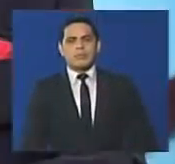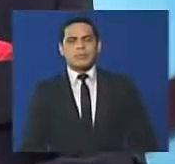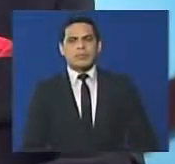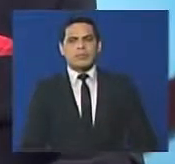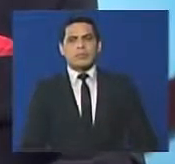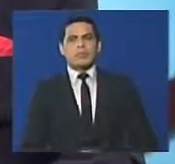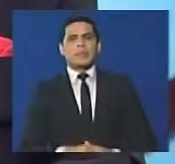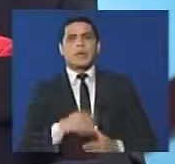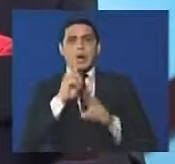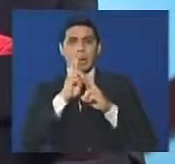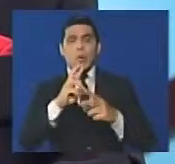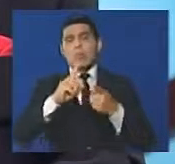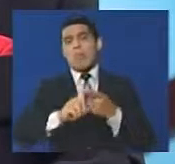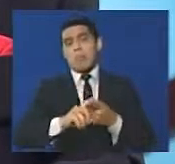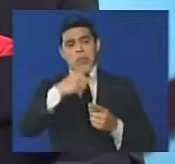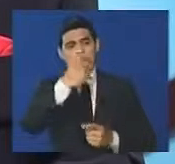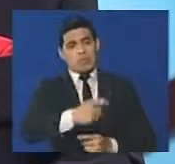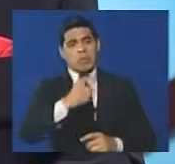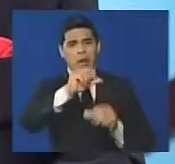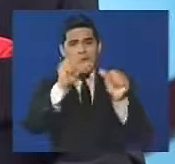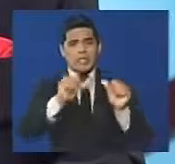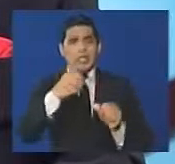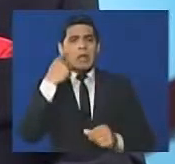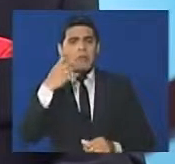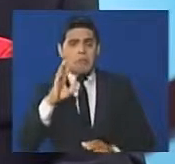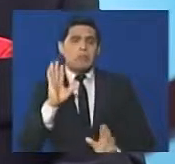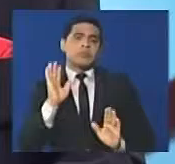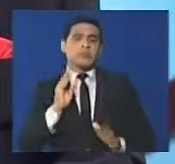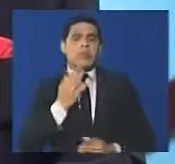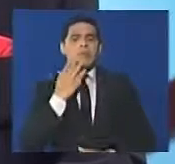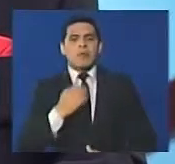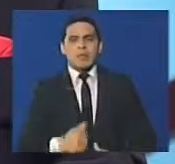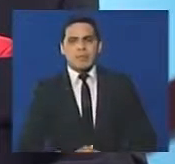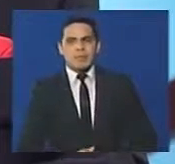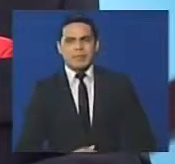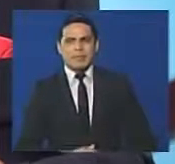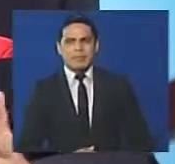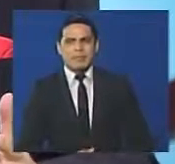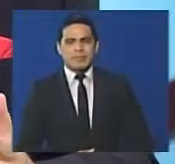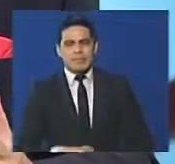del artista que está ahí. Si el artista es,